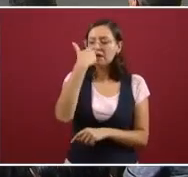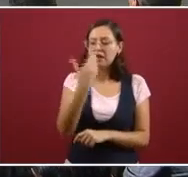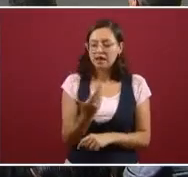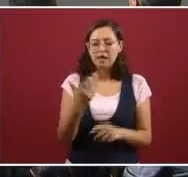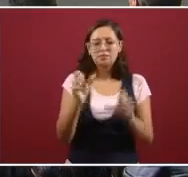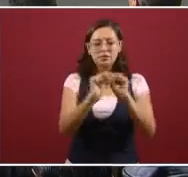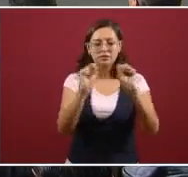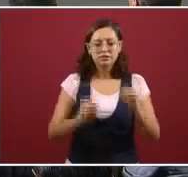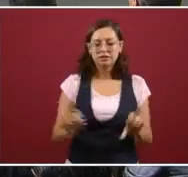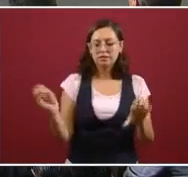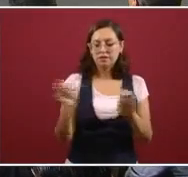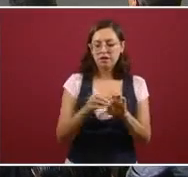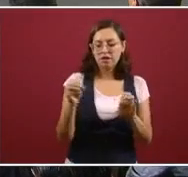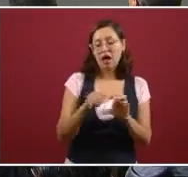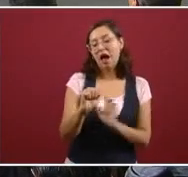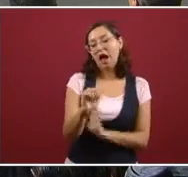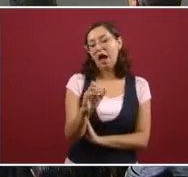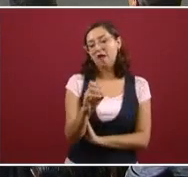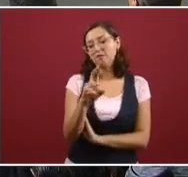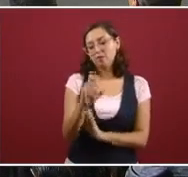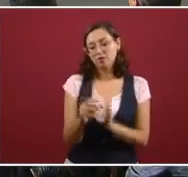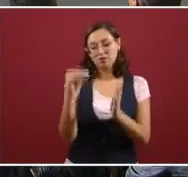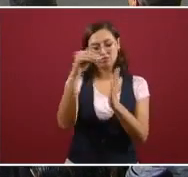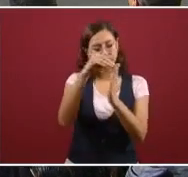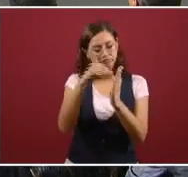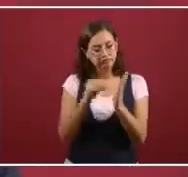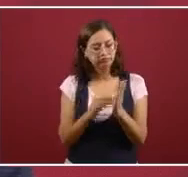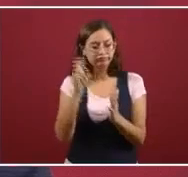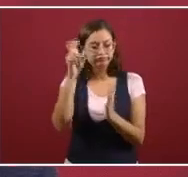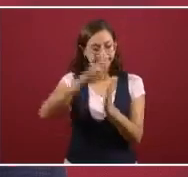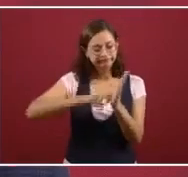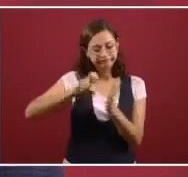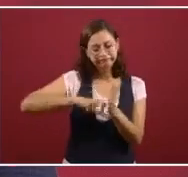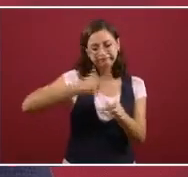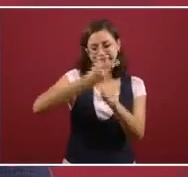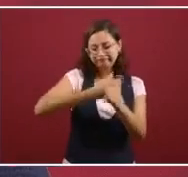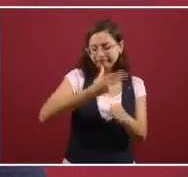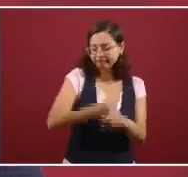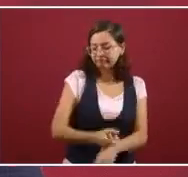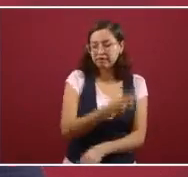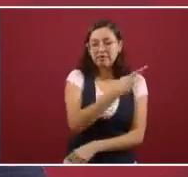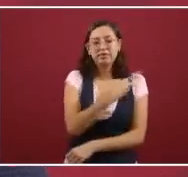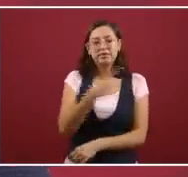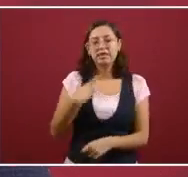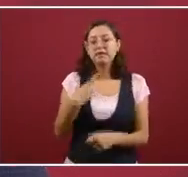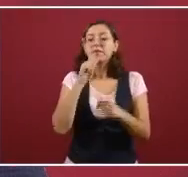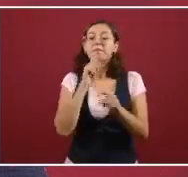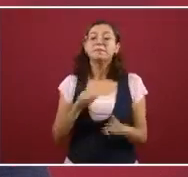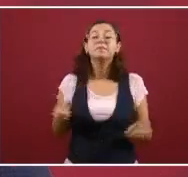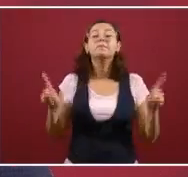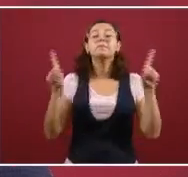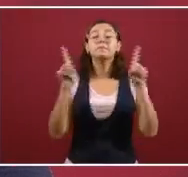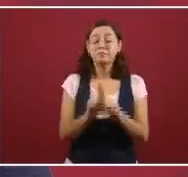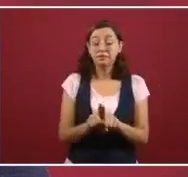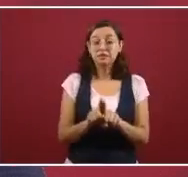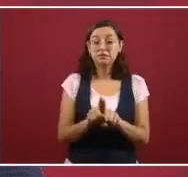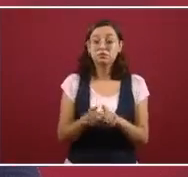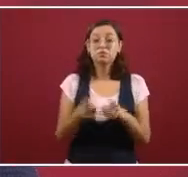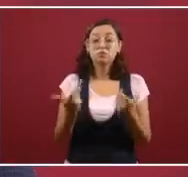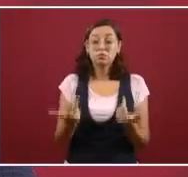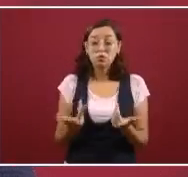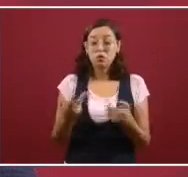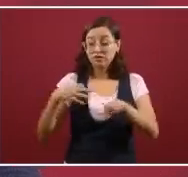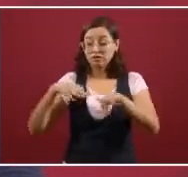ahorro para el retiro que atienda esta problemática. Asimismo, debemos adecuar el esquema de pensiones a la situación actual del